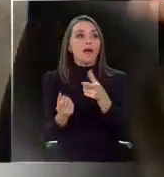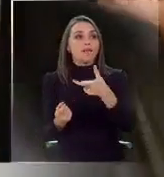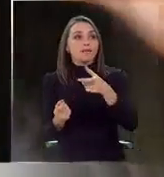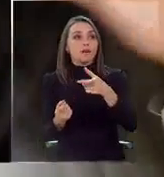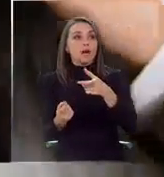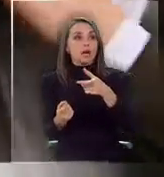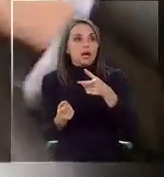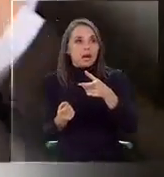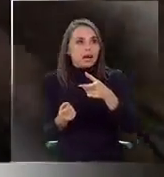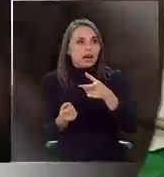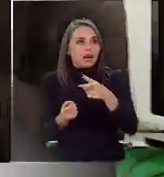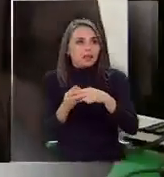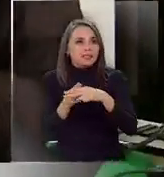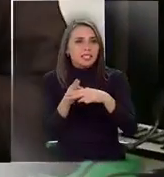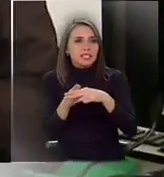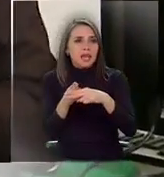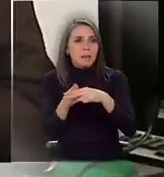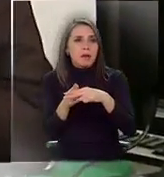el Bitcoin.